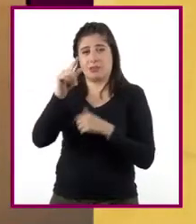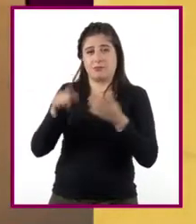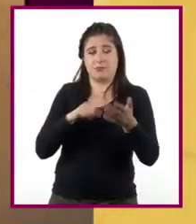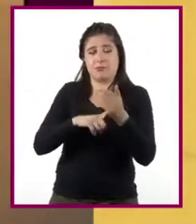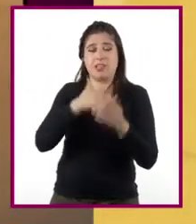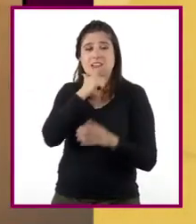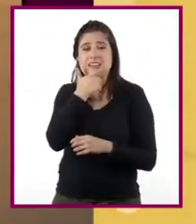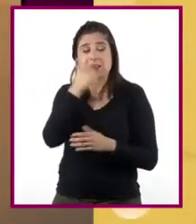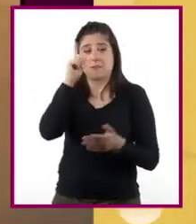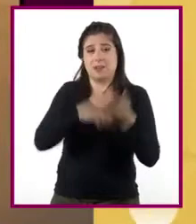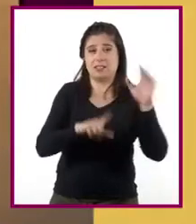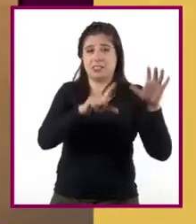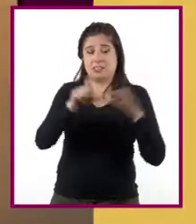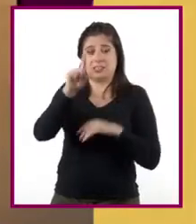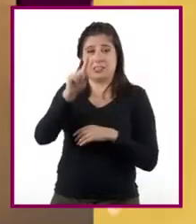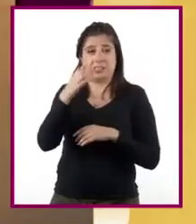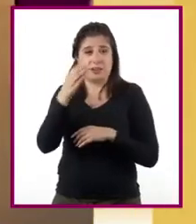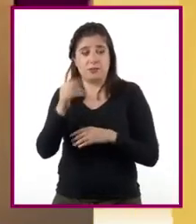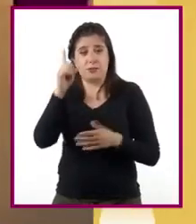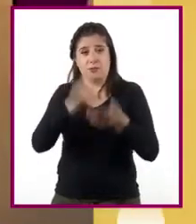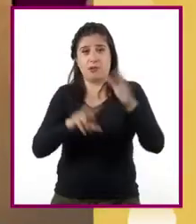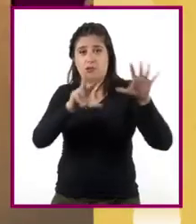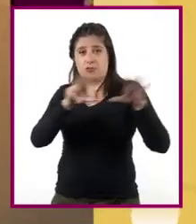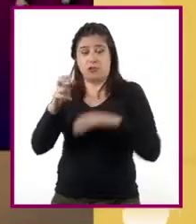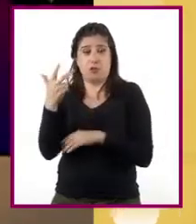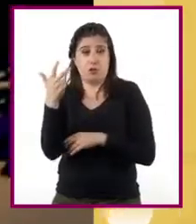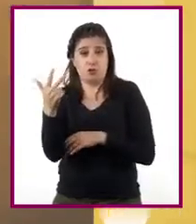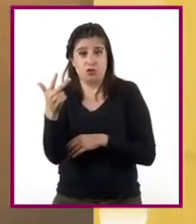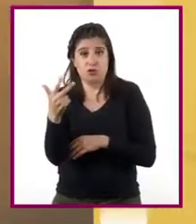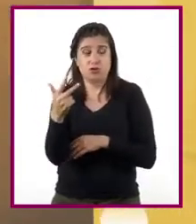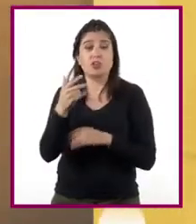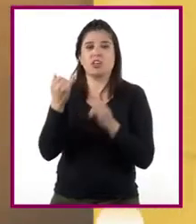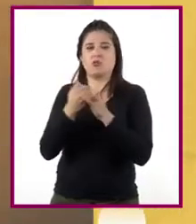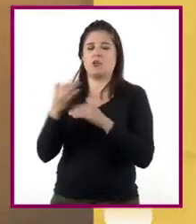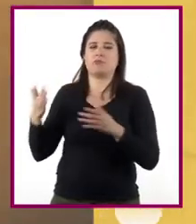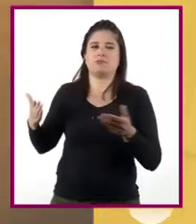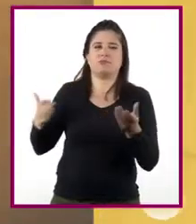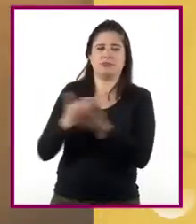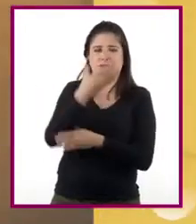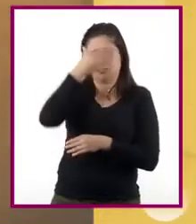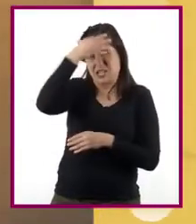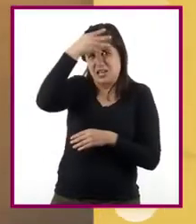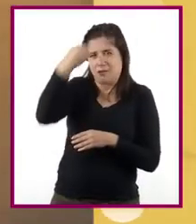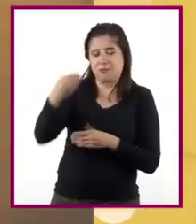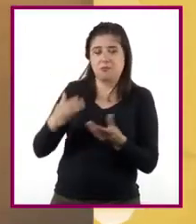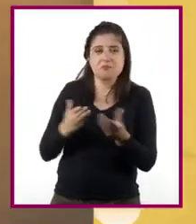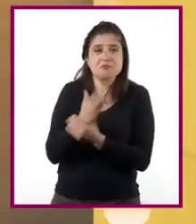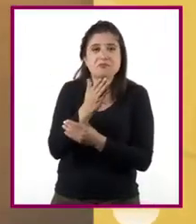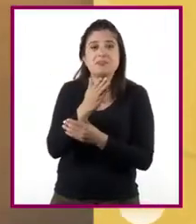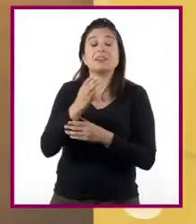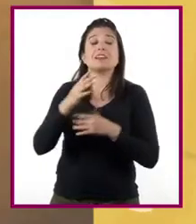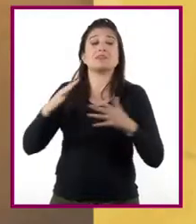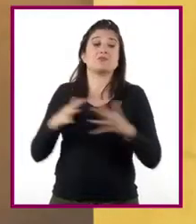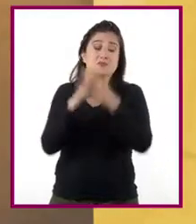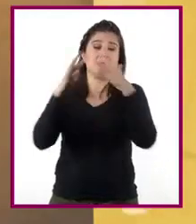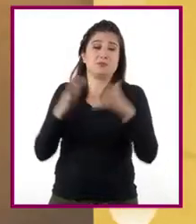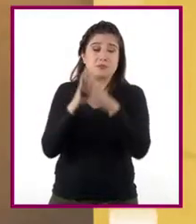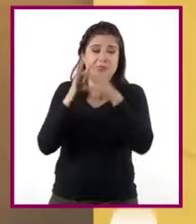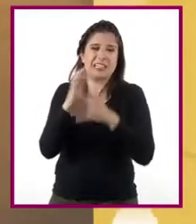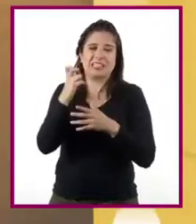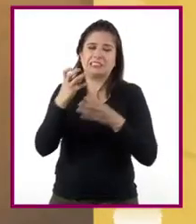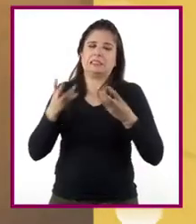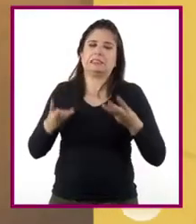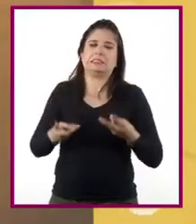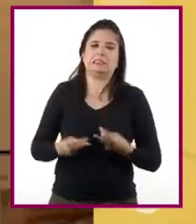entre 1779 y 1808 y la invasión napoleónica aumentaron considerablemente los gastos